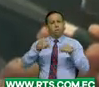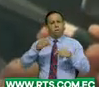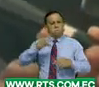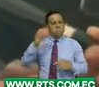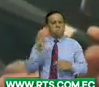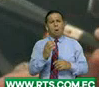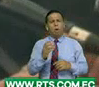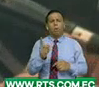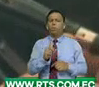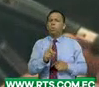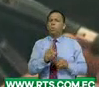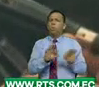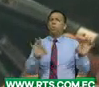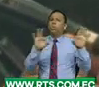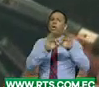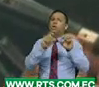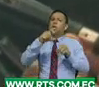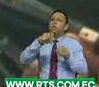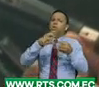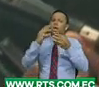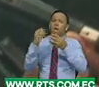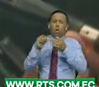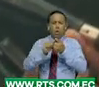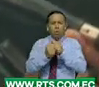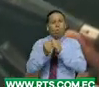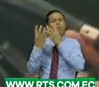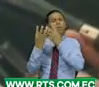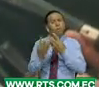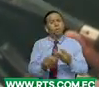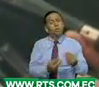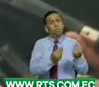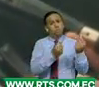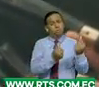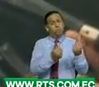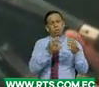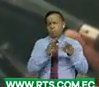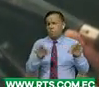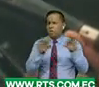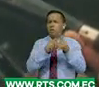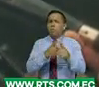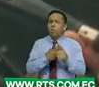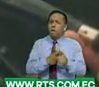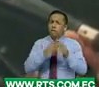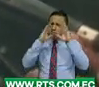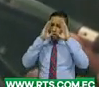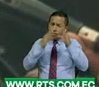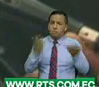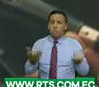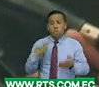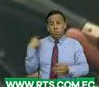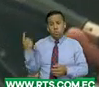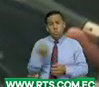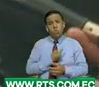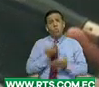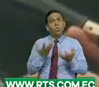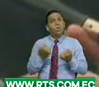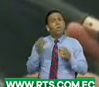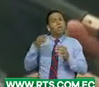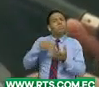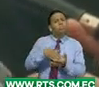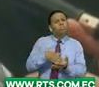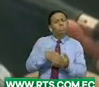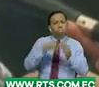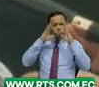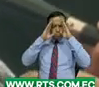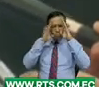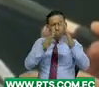tema de resolver una situación que necesita lo antes posible ser resuelta a ser atendida y nosotros estamos aquí para dar la cara porque